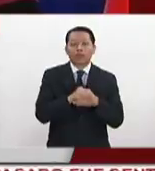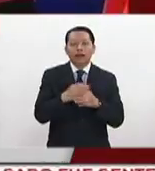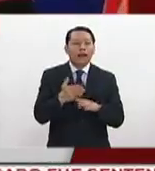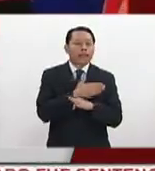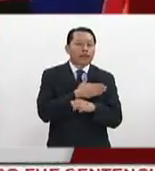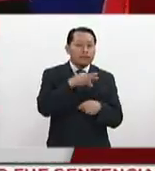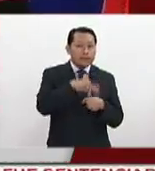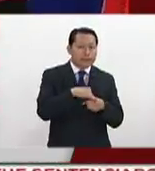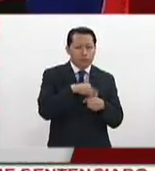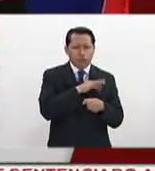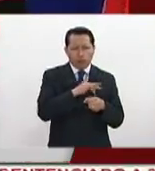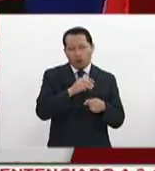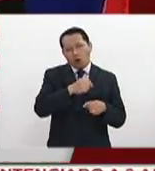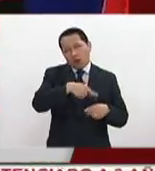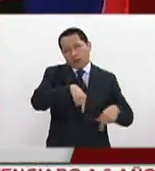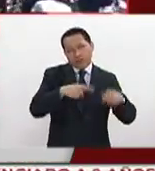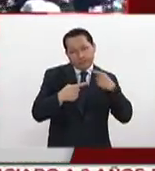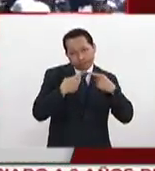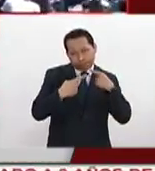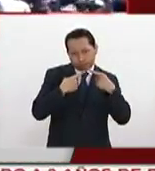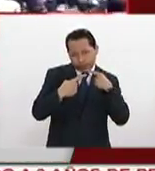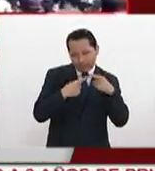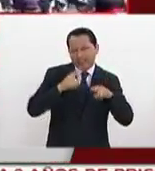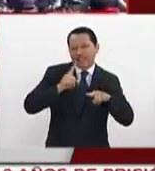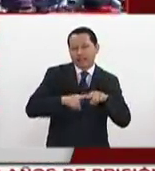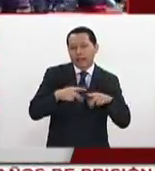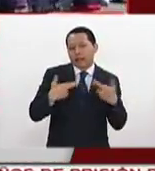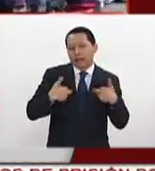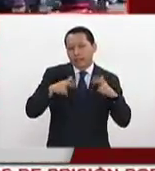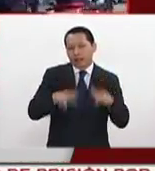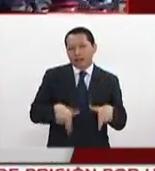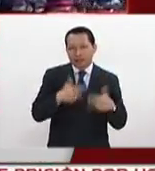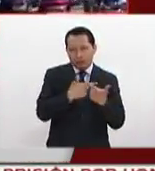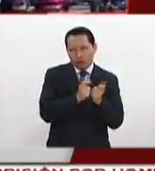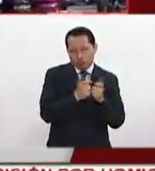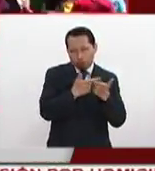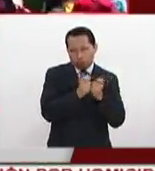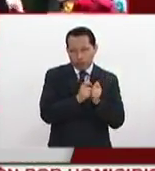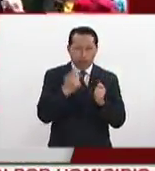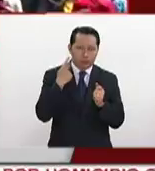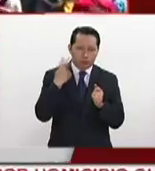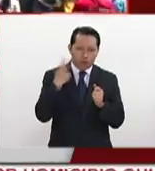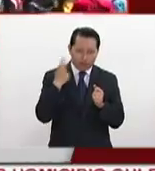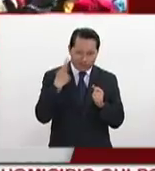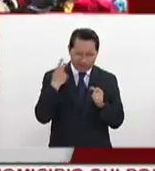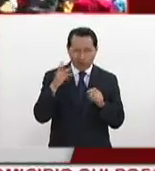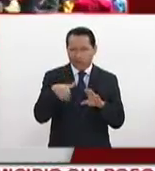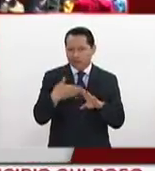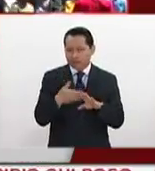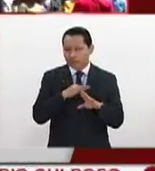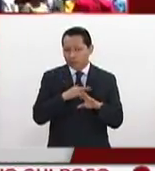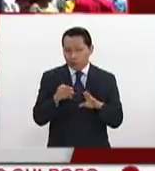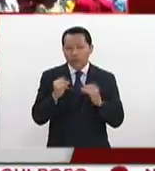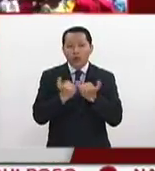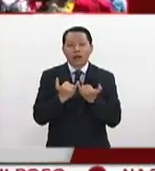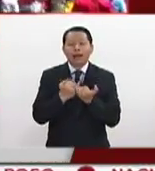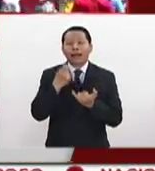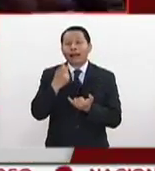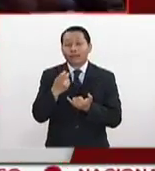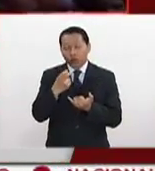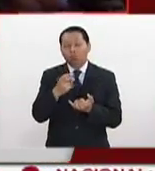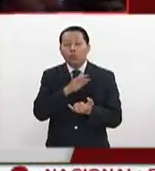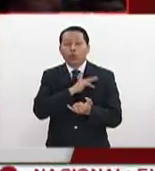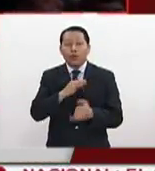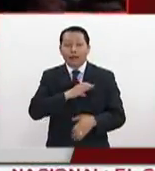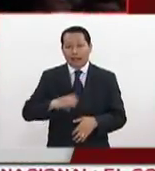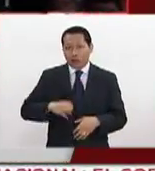o decidan en un conjunto quién va a estar representando a la oposición, y solamente de esa manera podrá llegar un candidato